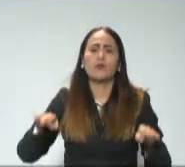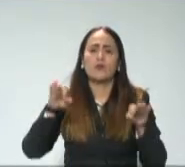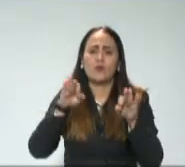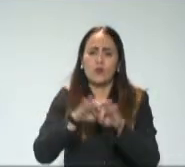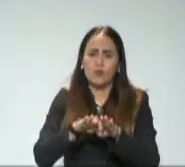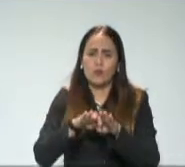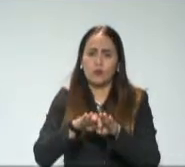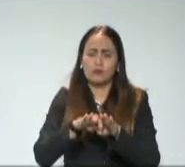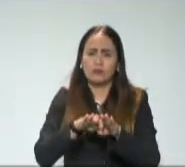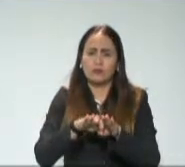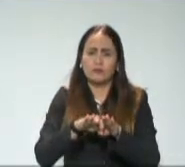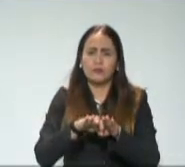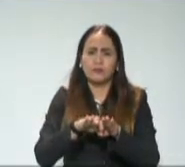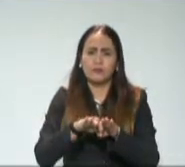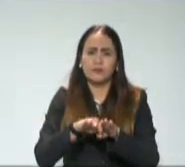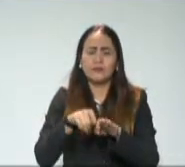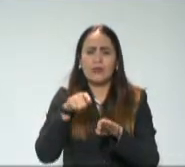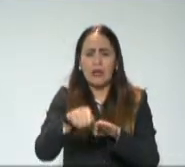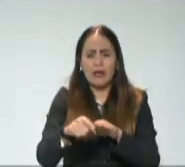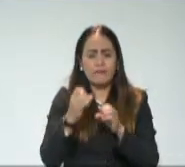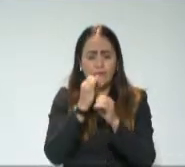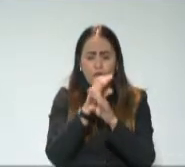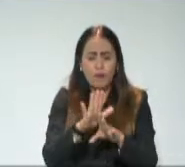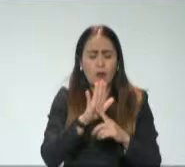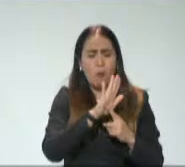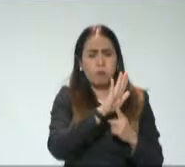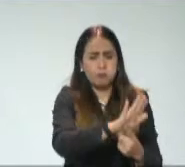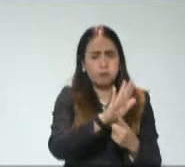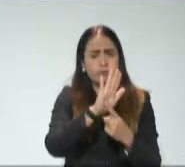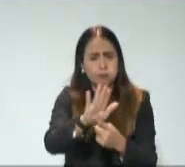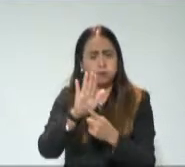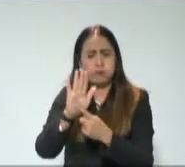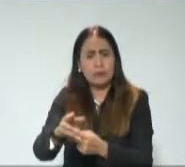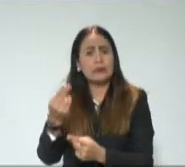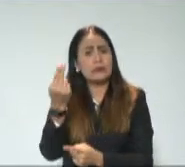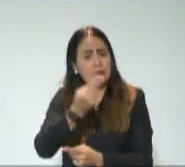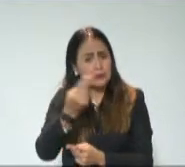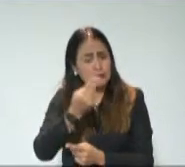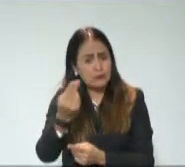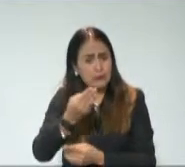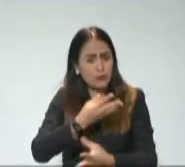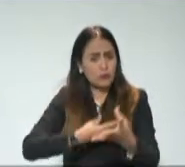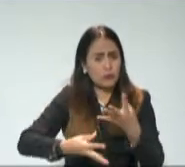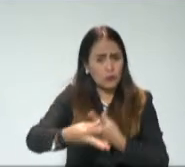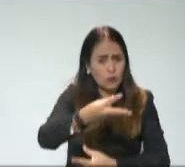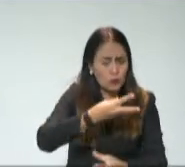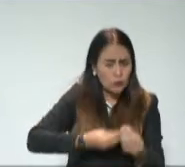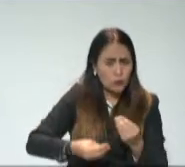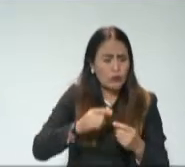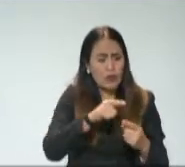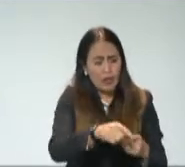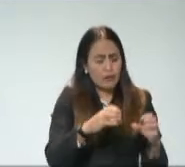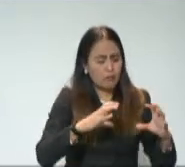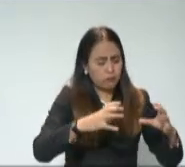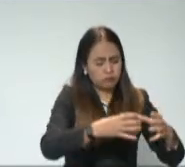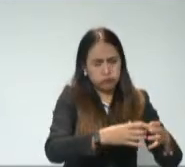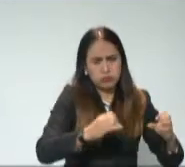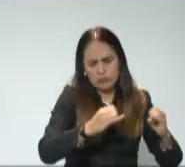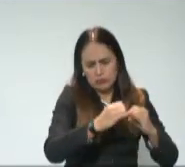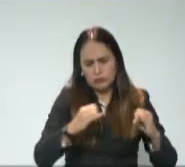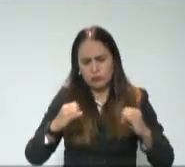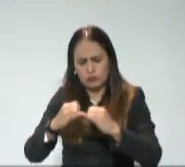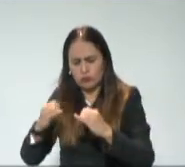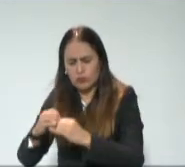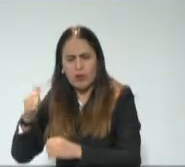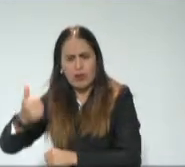este este el compartir esta información que está siendo generada en distintas eh instancias